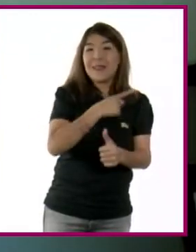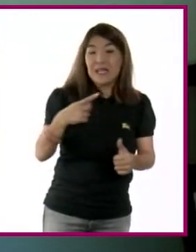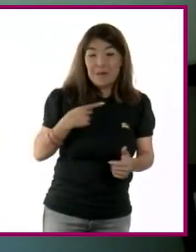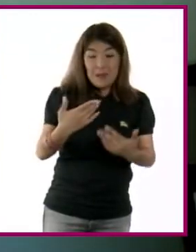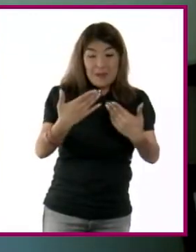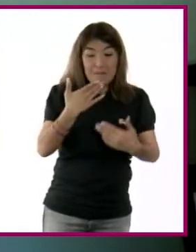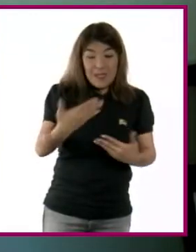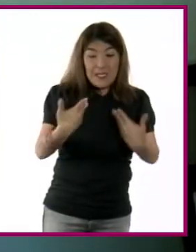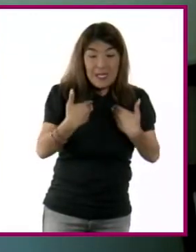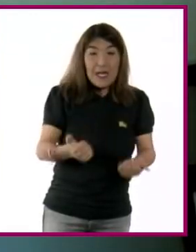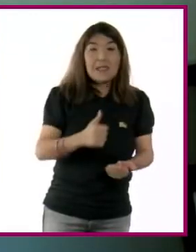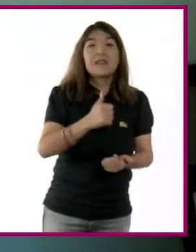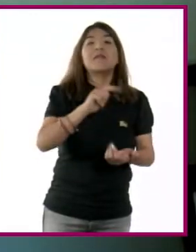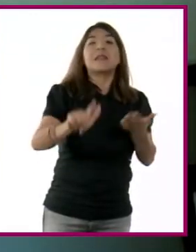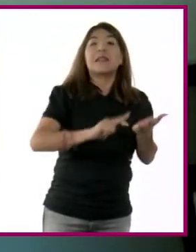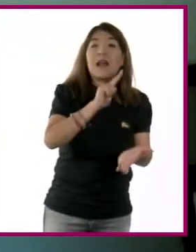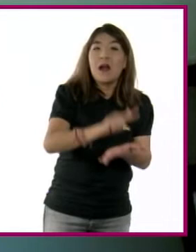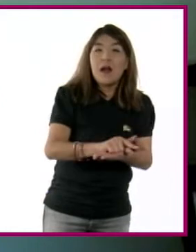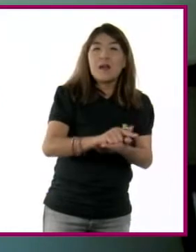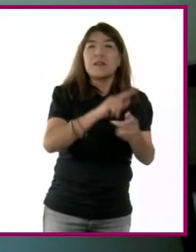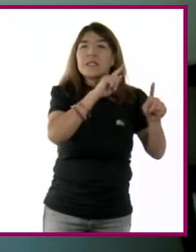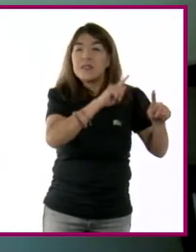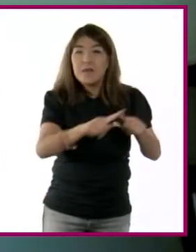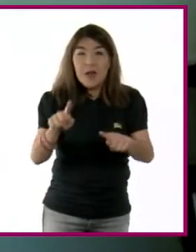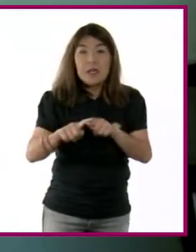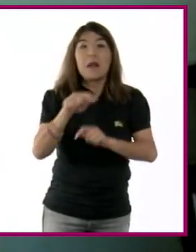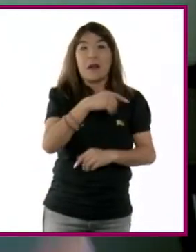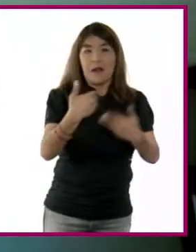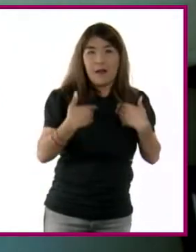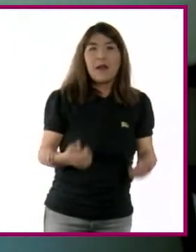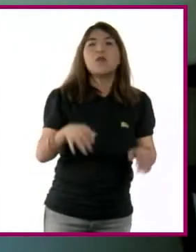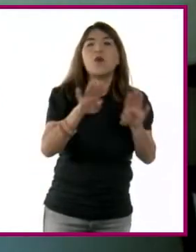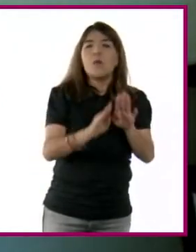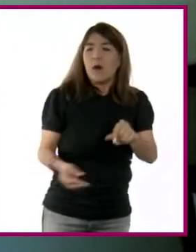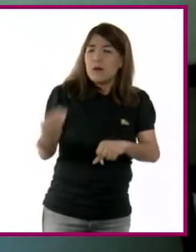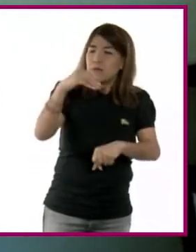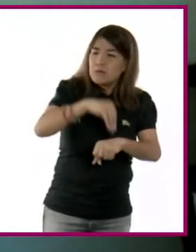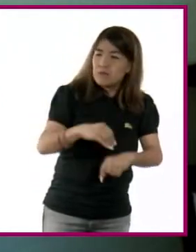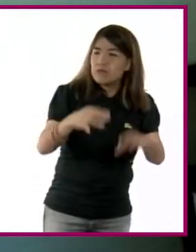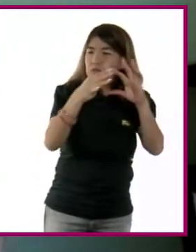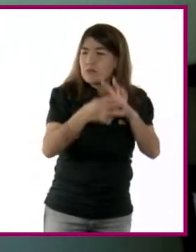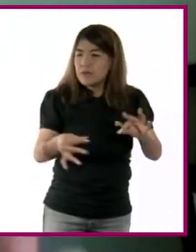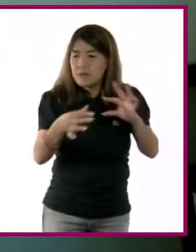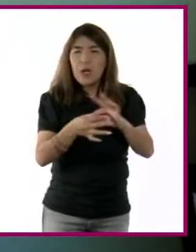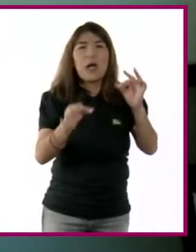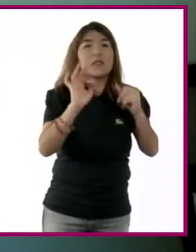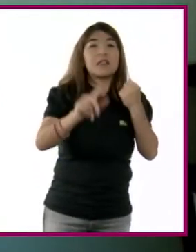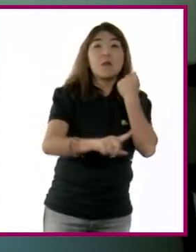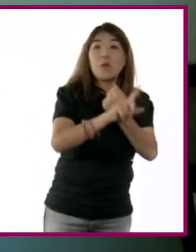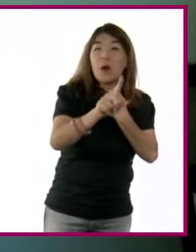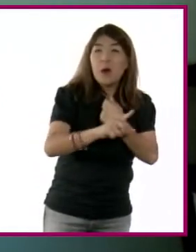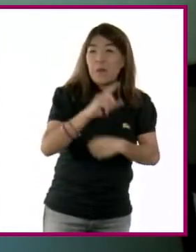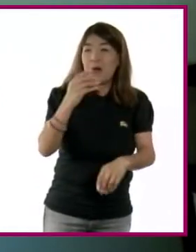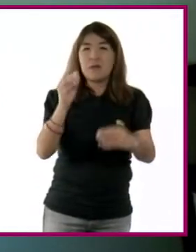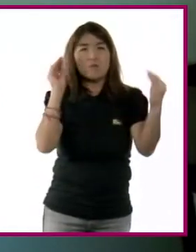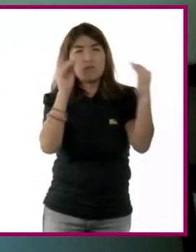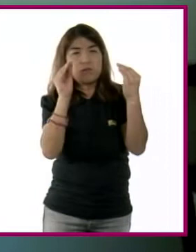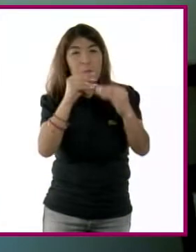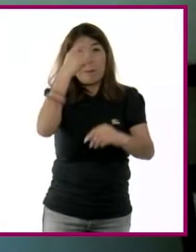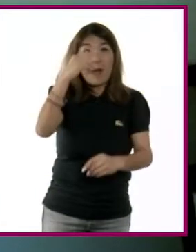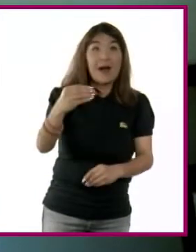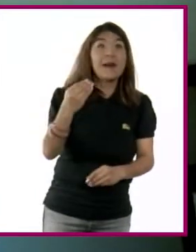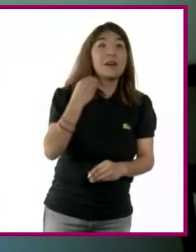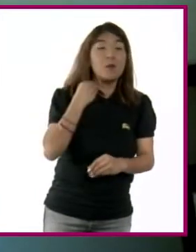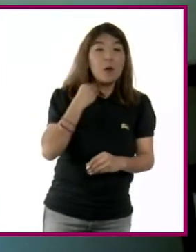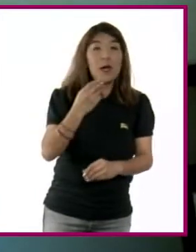ese sentido, el que mejor puede lograr interpretaciones y argumentar en consecuencia, va a poder defender sus